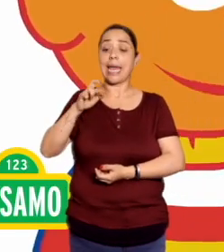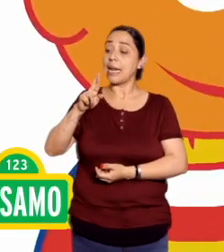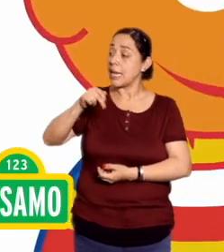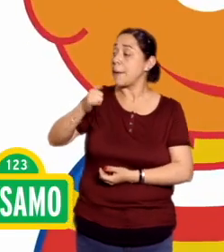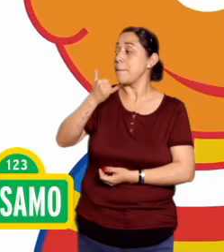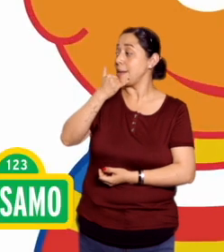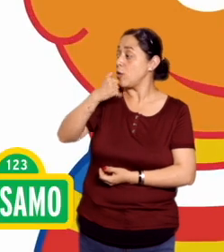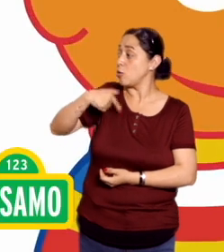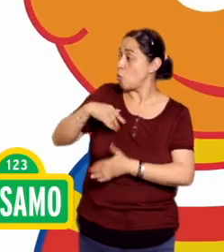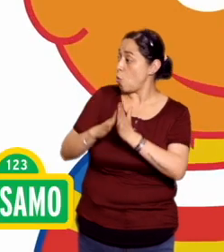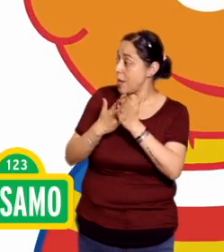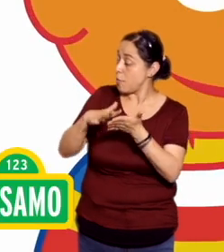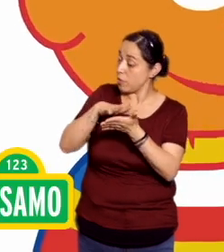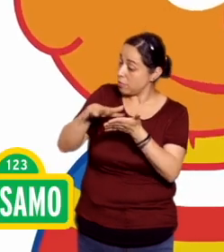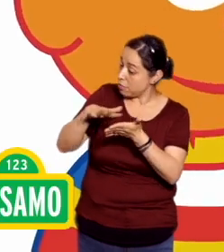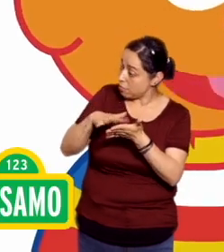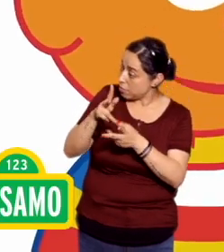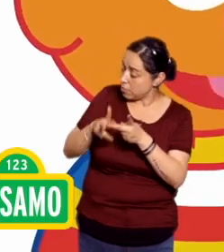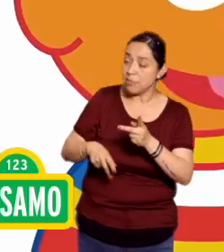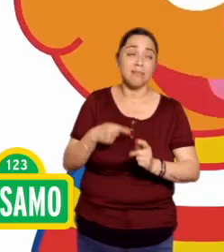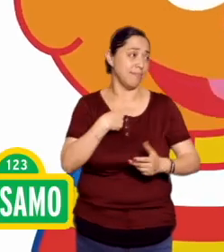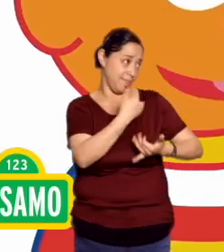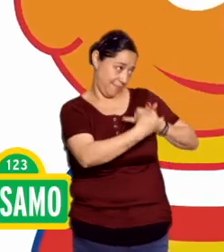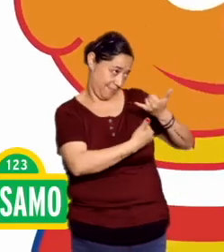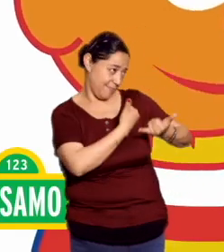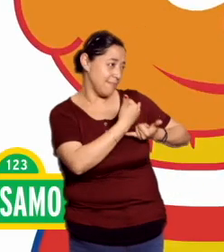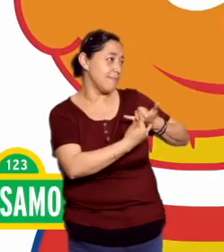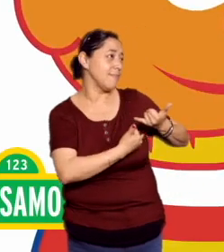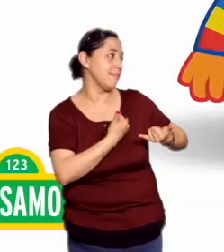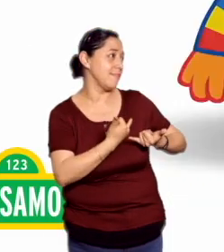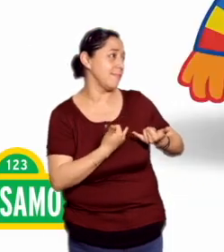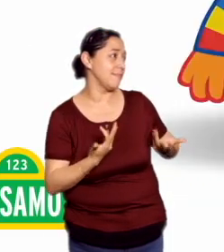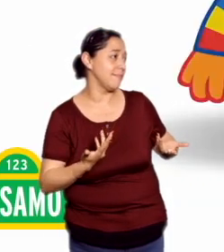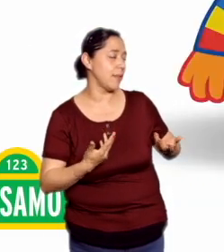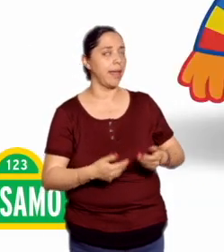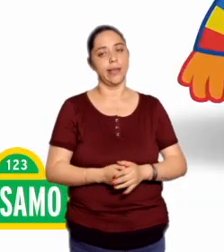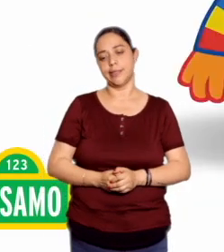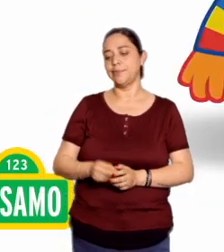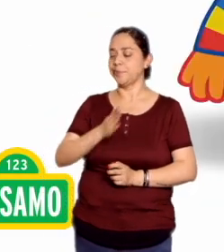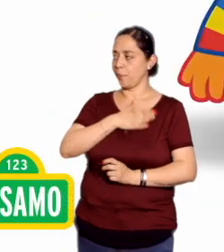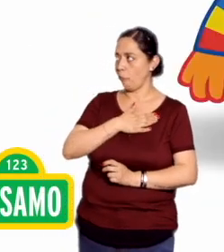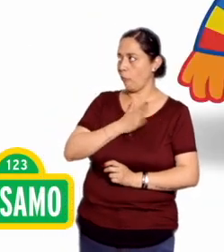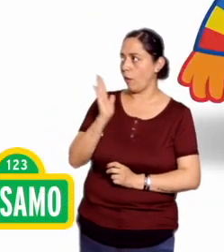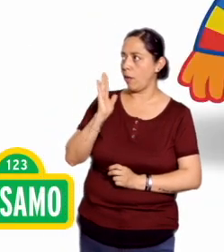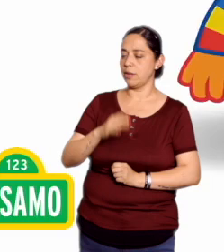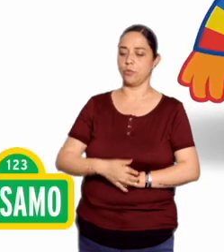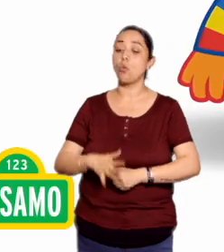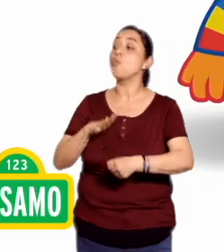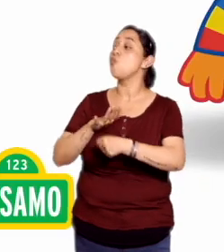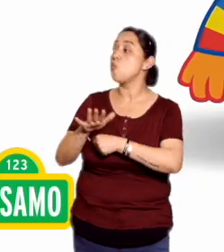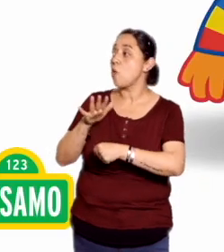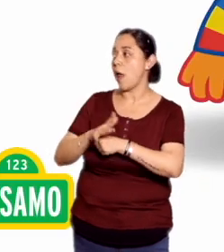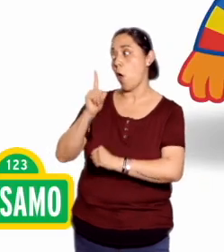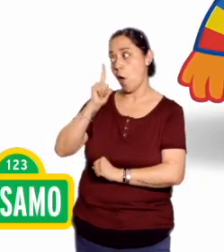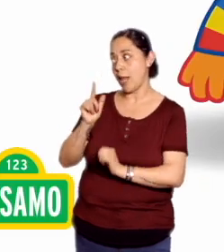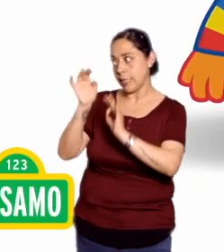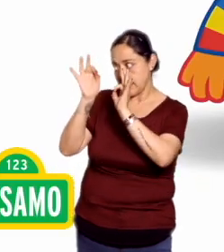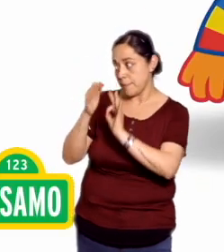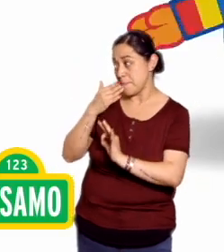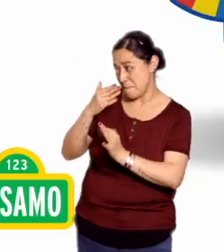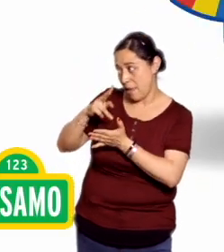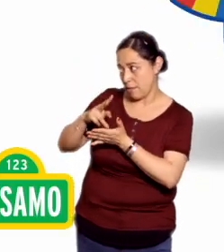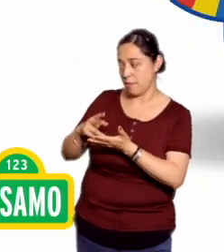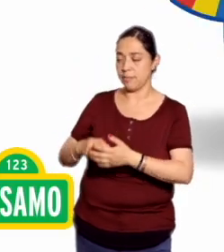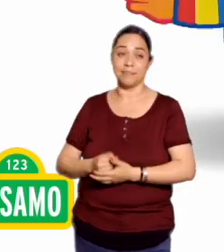Enrique, quiero terminar este libro. ¡Hay que jugar un juego! ¡Ay! Bueno, qué cosa. Ojalá que valga la